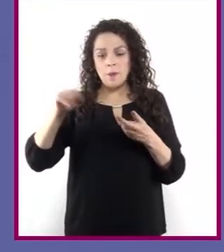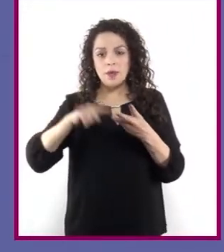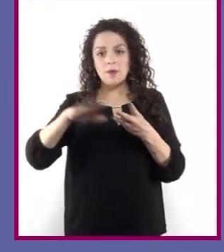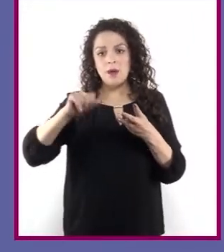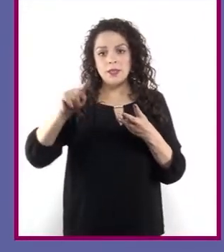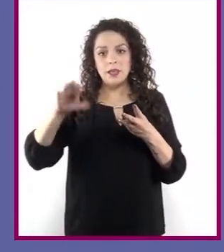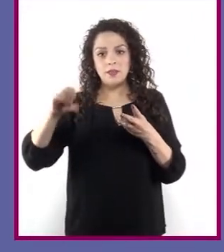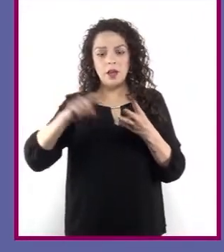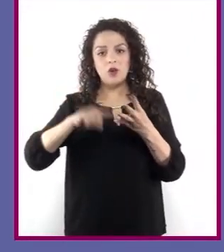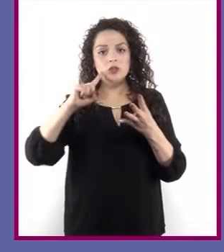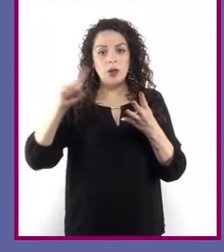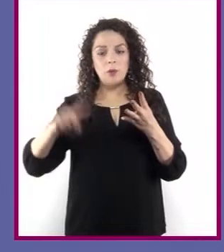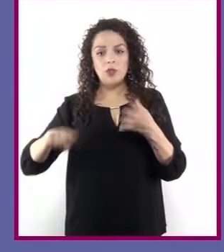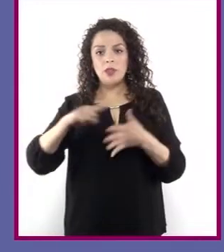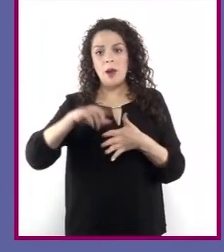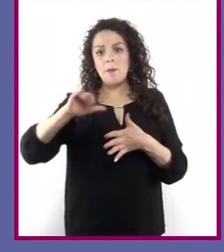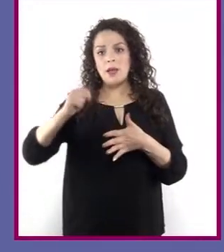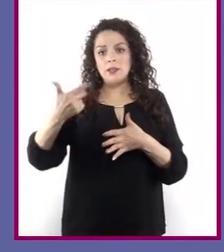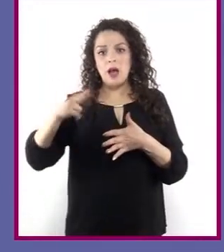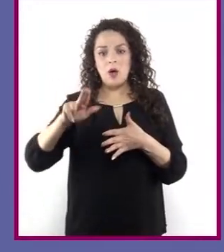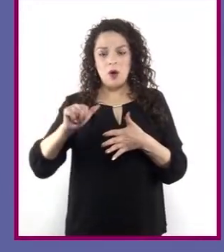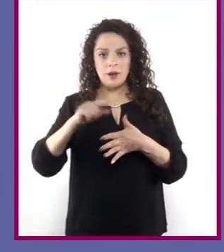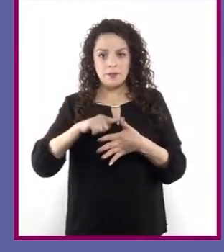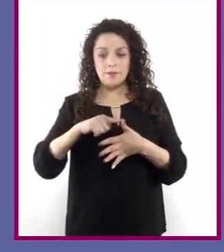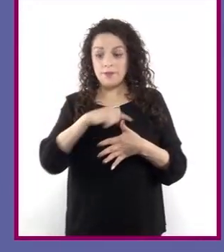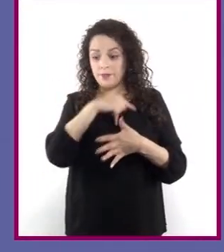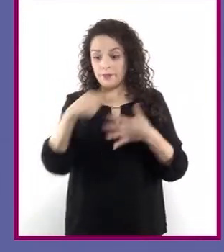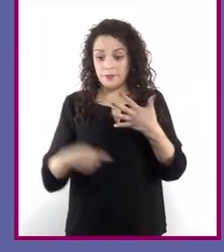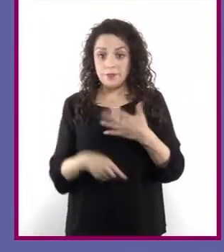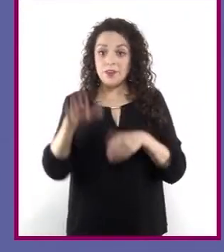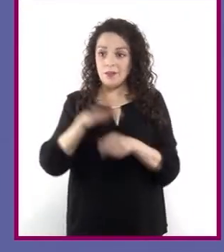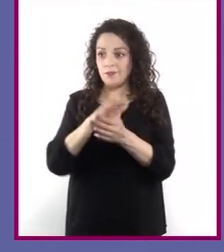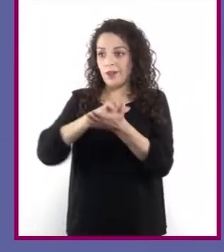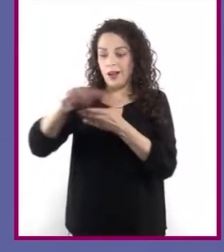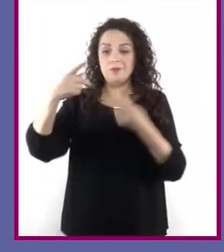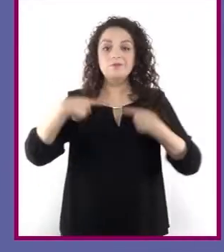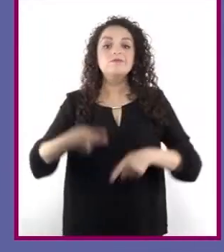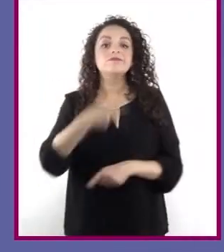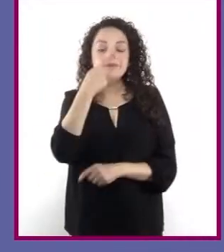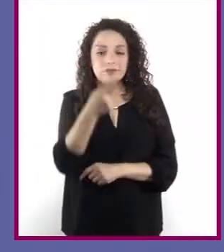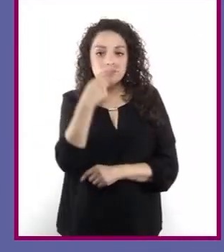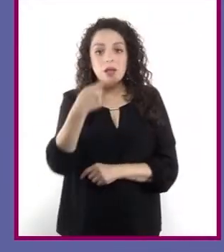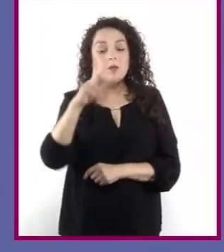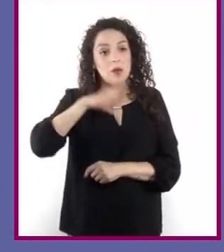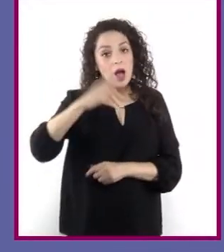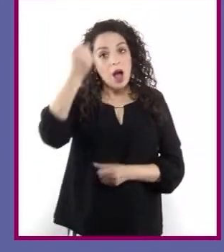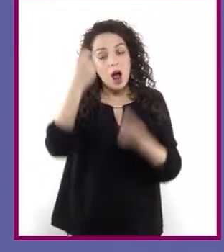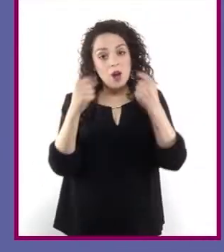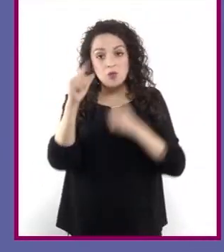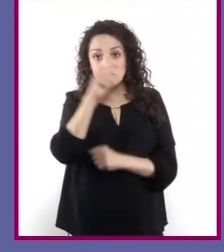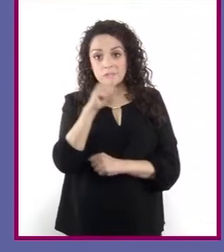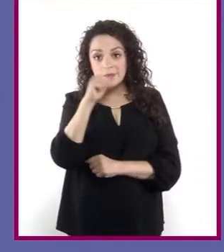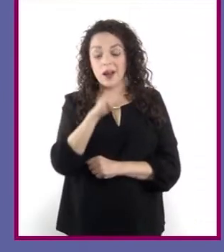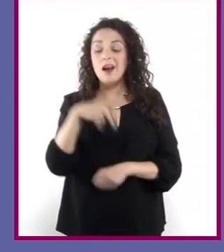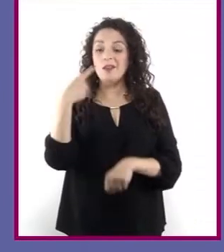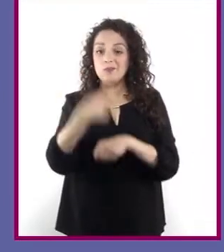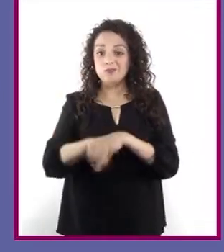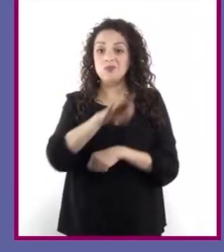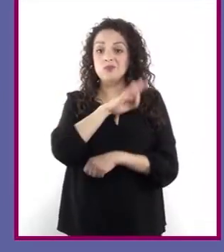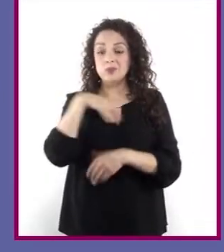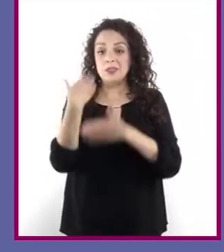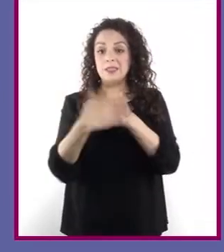mazateco, zapoteco y mazahua, por su mayoría de hablantes. Sin embargo, hay lenguas que se encuentran en peligro de